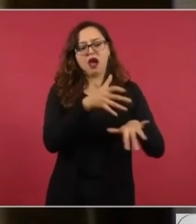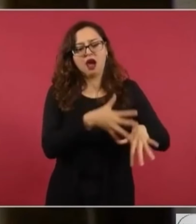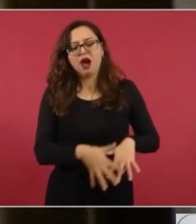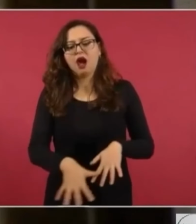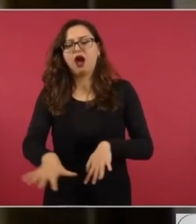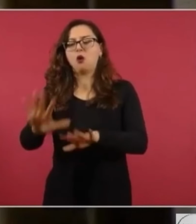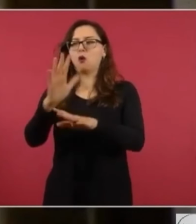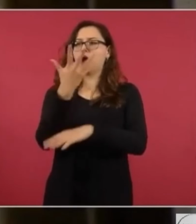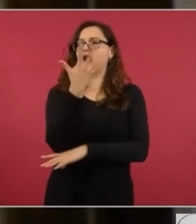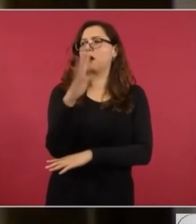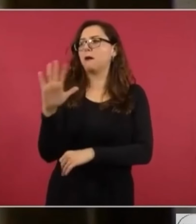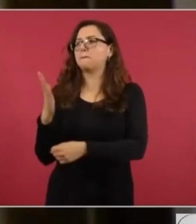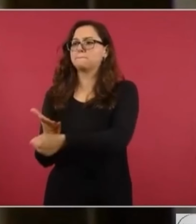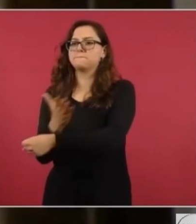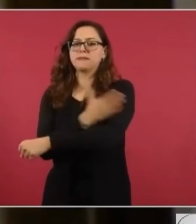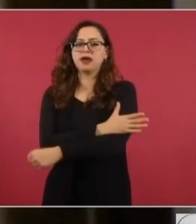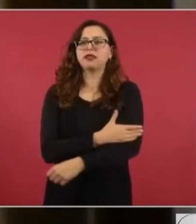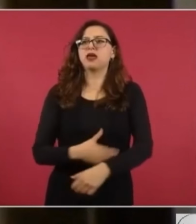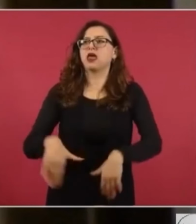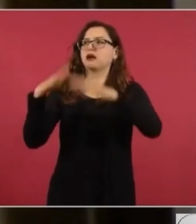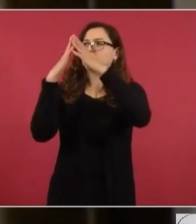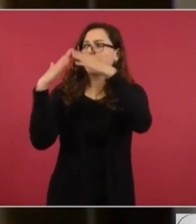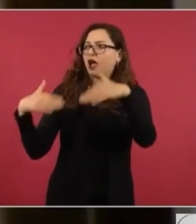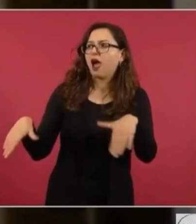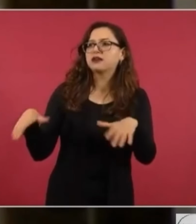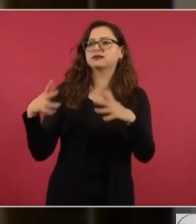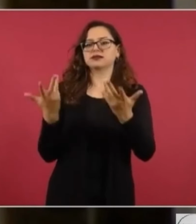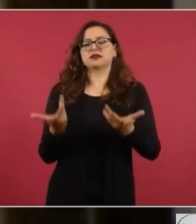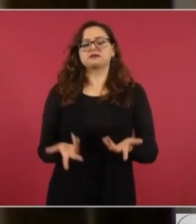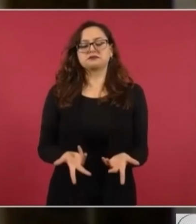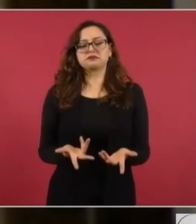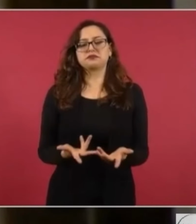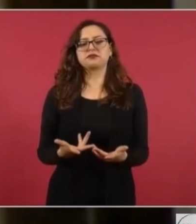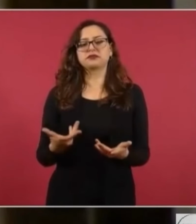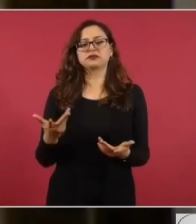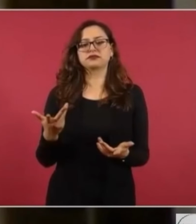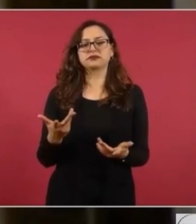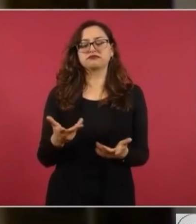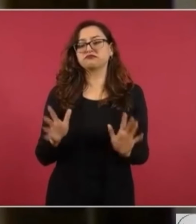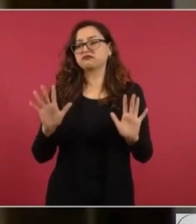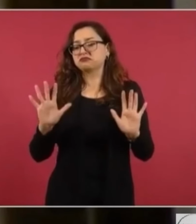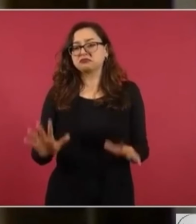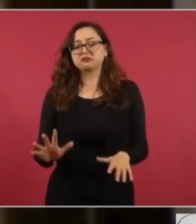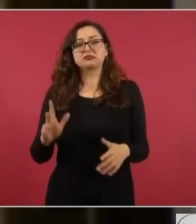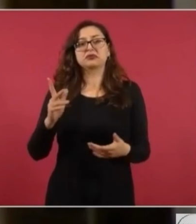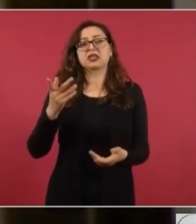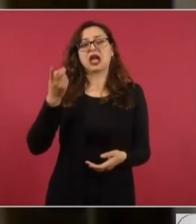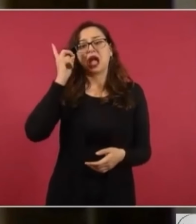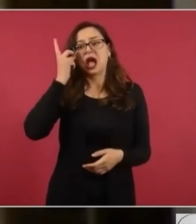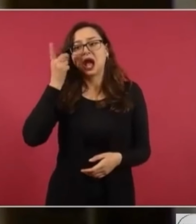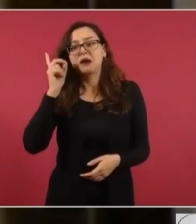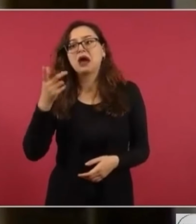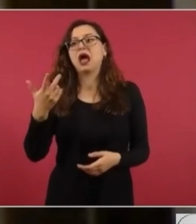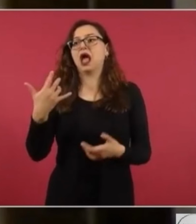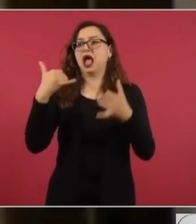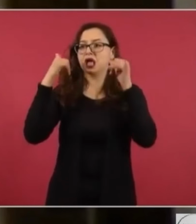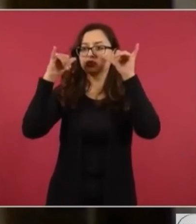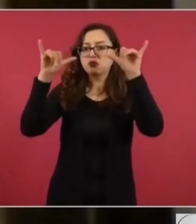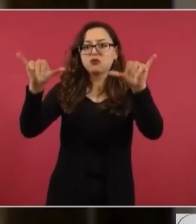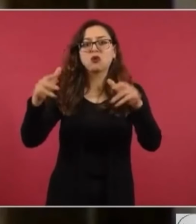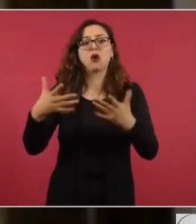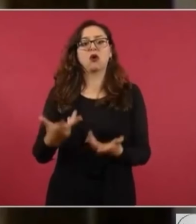la madera para construir las chozas. Los arados andaban de mano en mano, así como las yuntas de